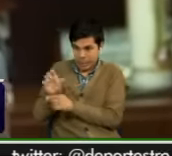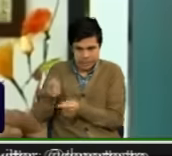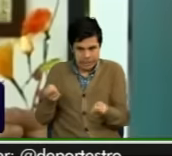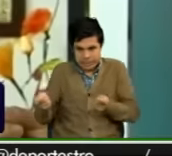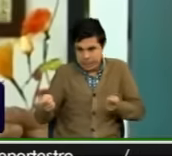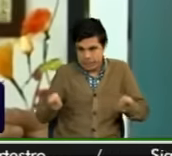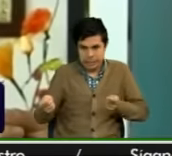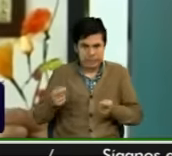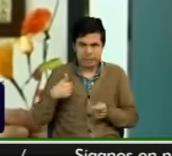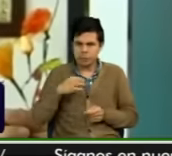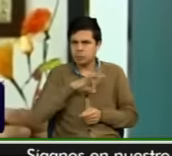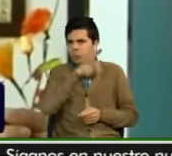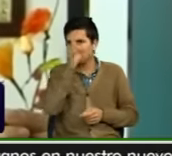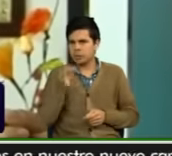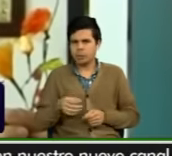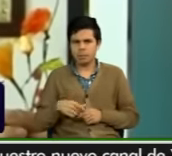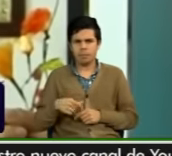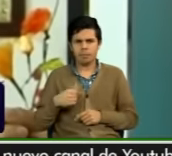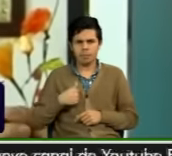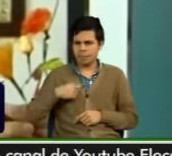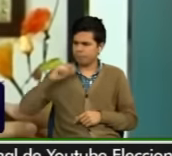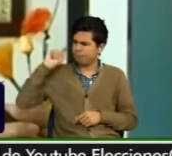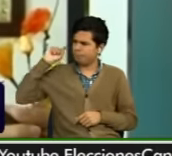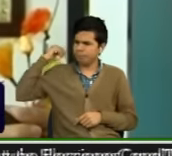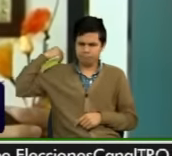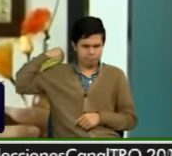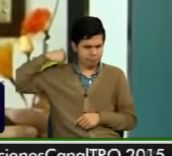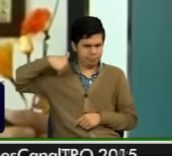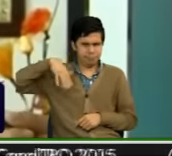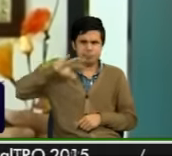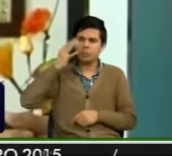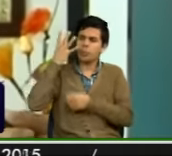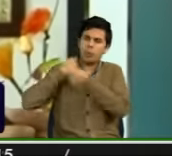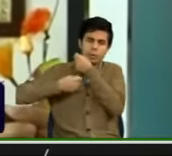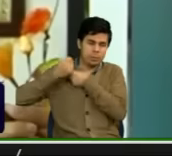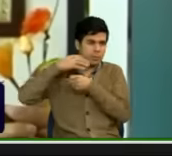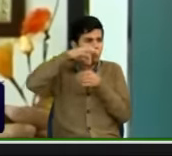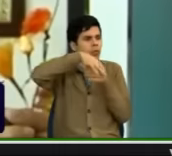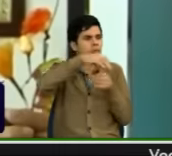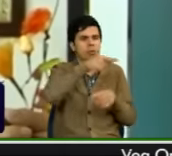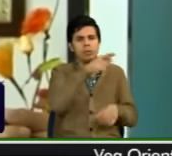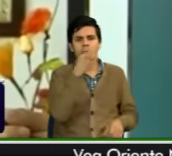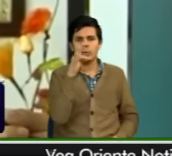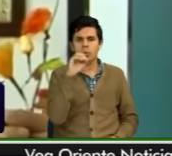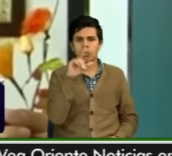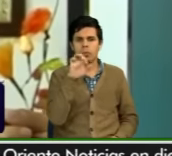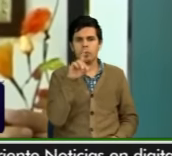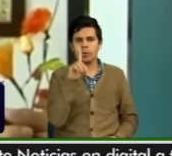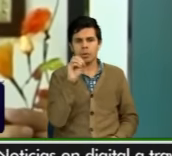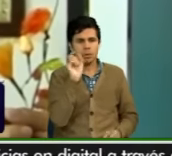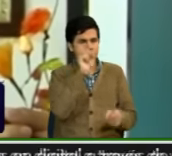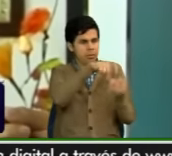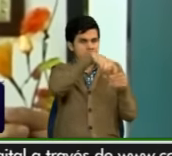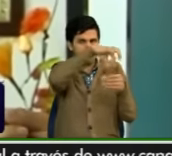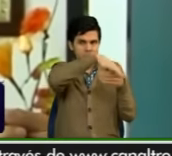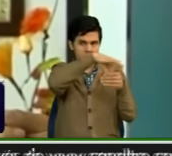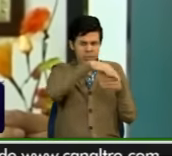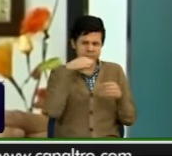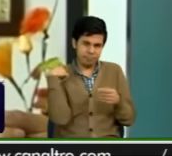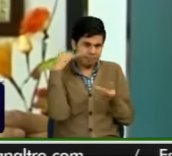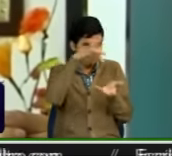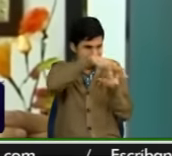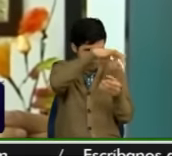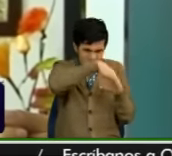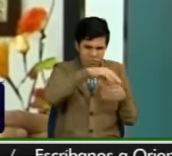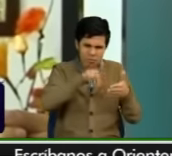Toledo toda la vida he votado en Toledo Hace 4 años voté no voy a votar esta vez por evitarme esos